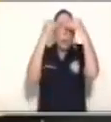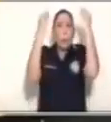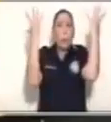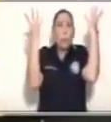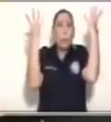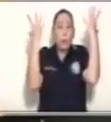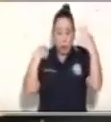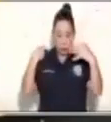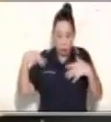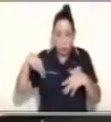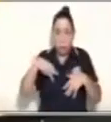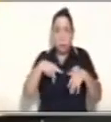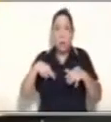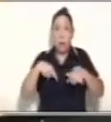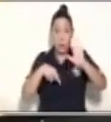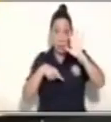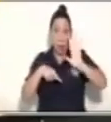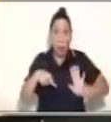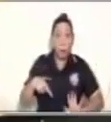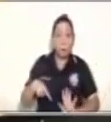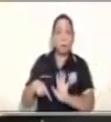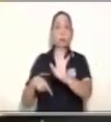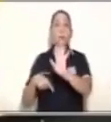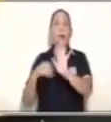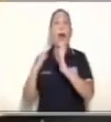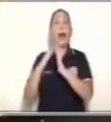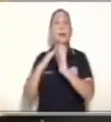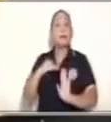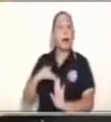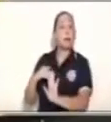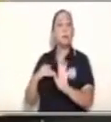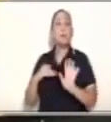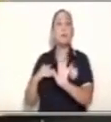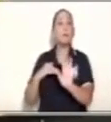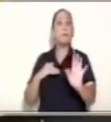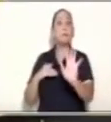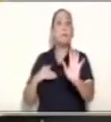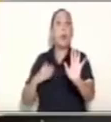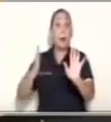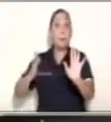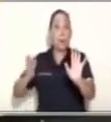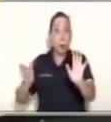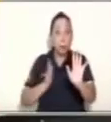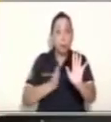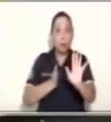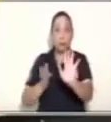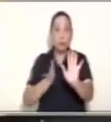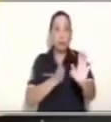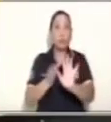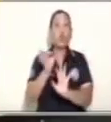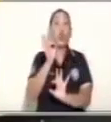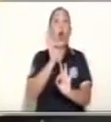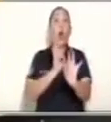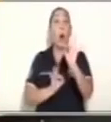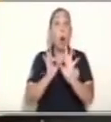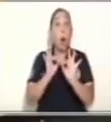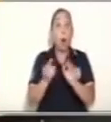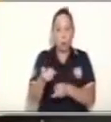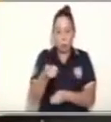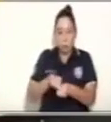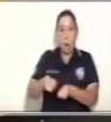se iban de noche, como pasaba el río, se iban de noche a pescar. Y cuando iban a